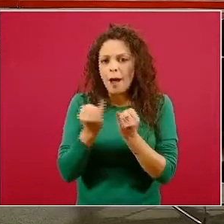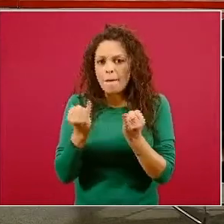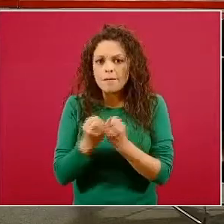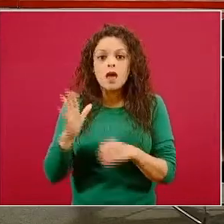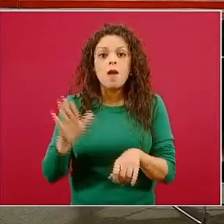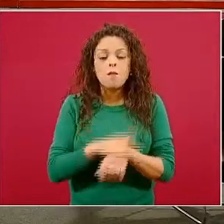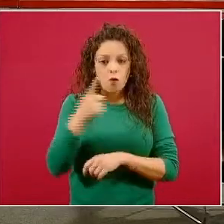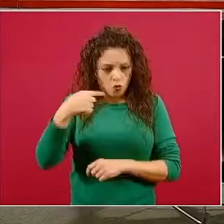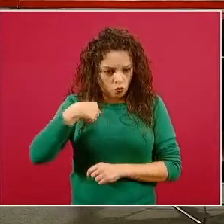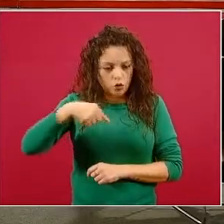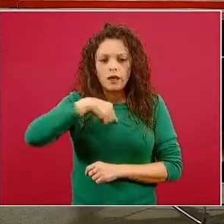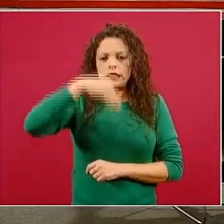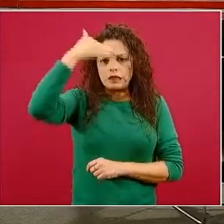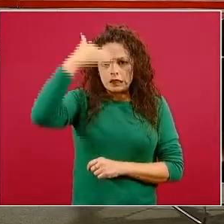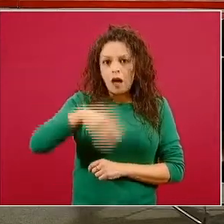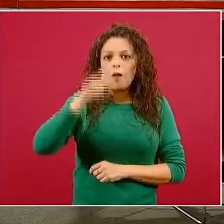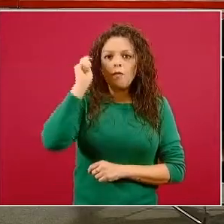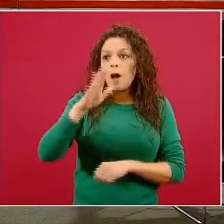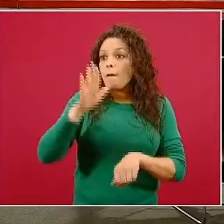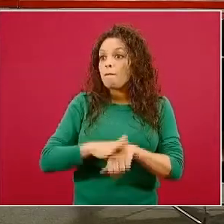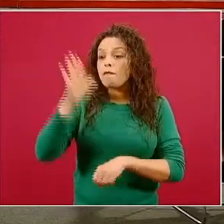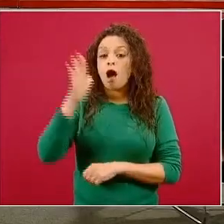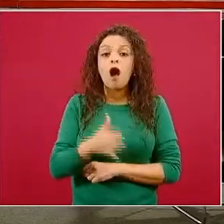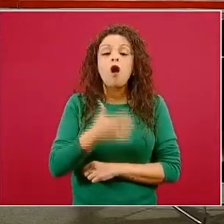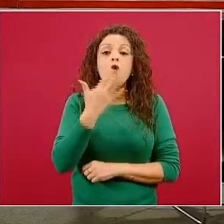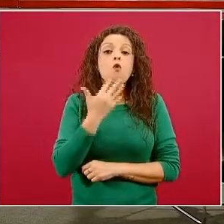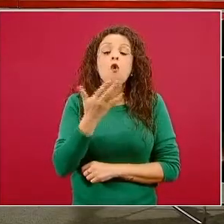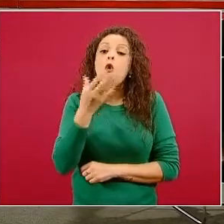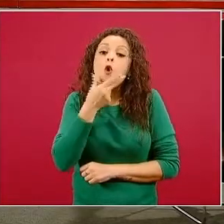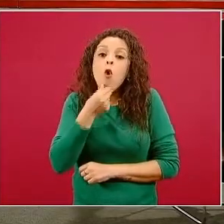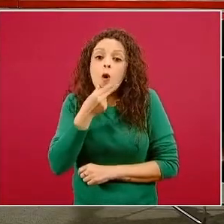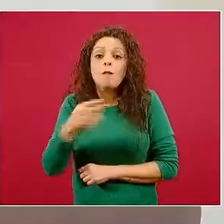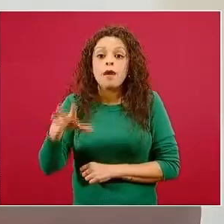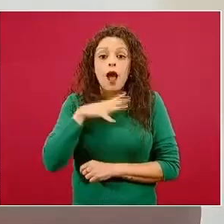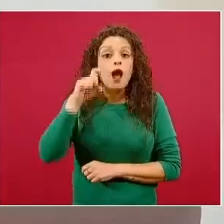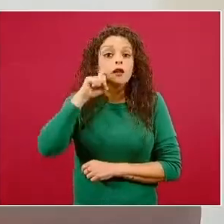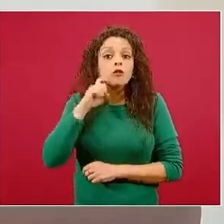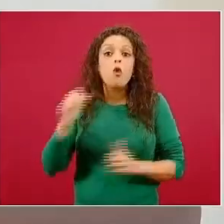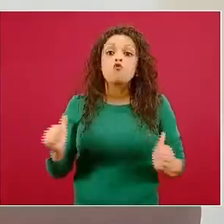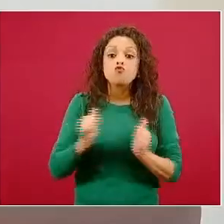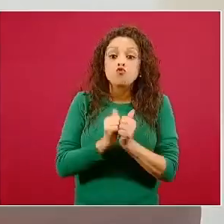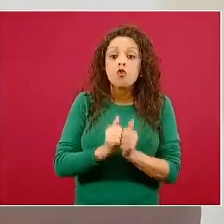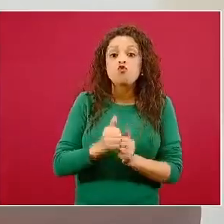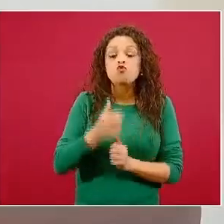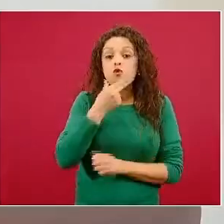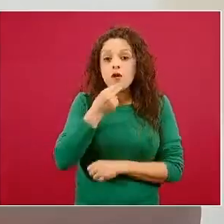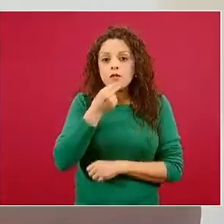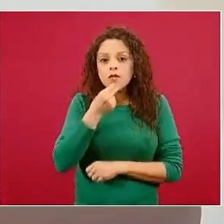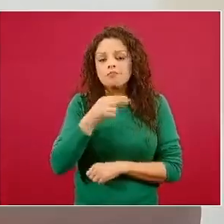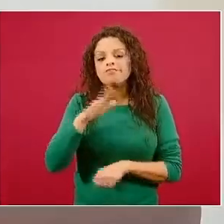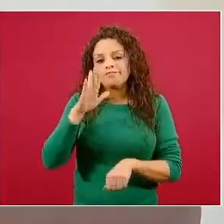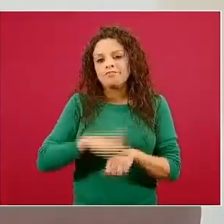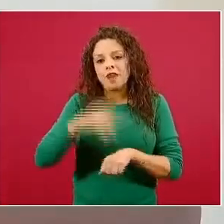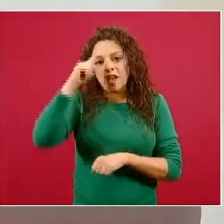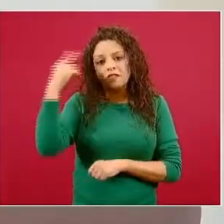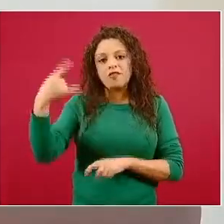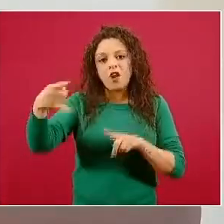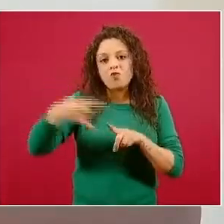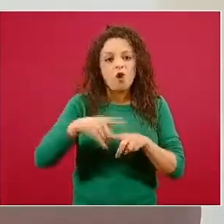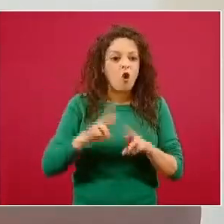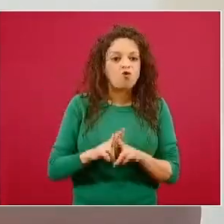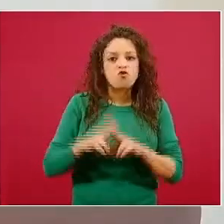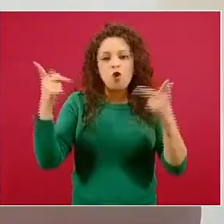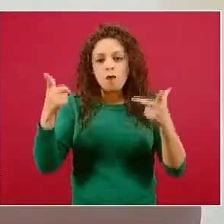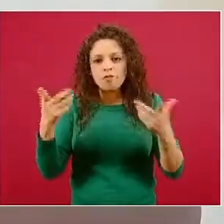en poblaciones, sobre todo hombres que tienen sexo con hombres, el condón es más fácil que se rompa y entonces se tiene que ir de la mano